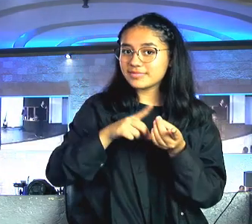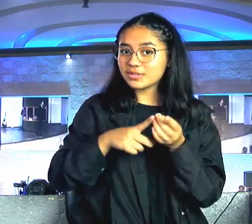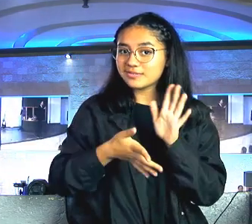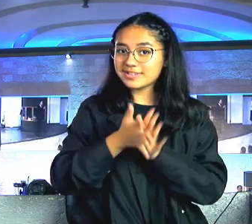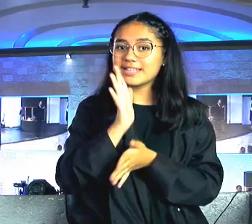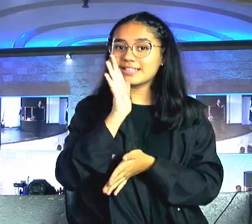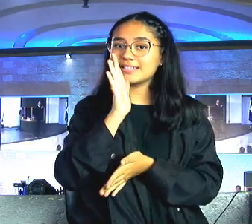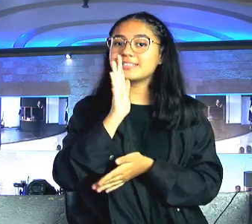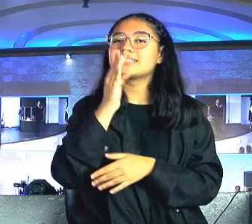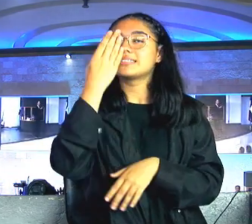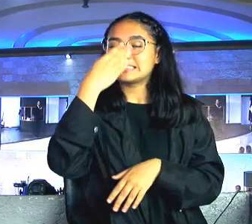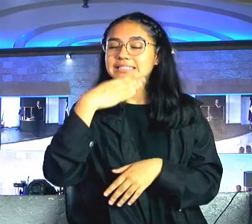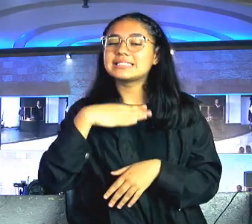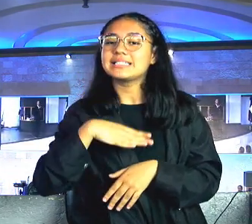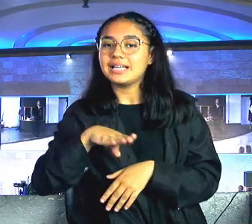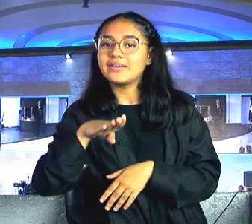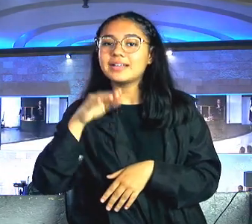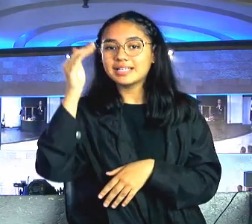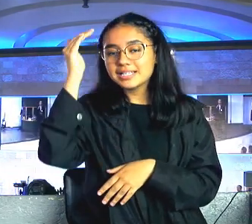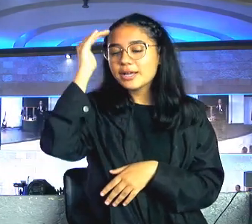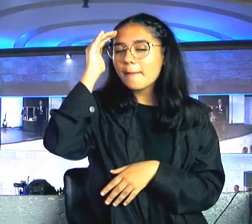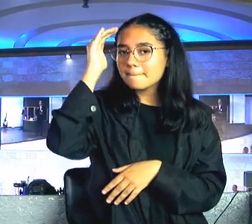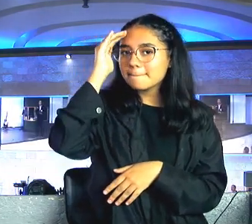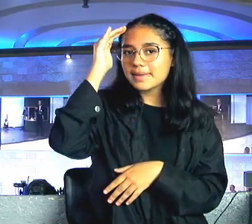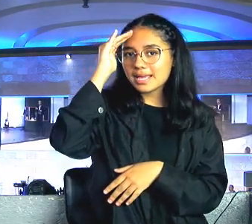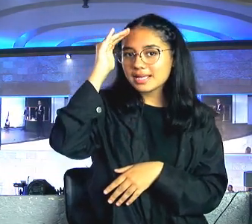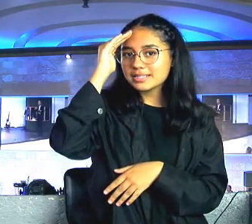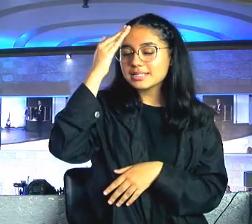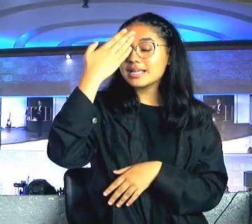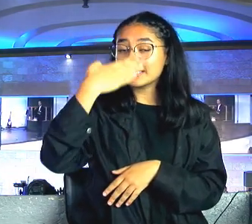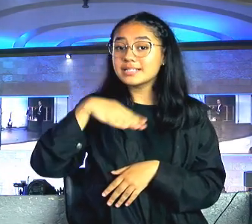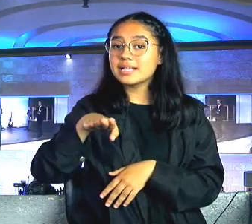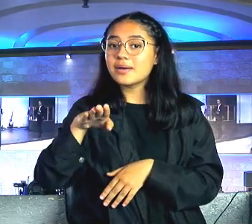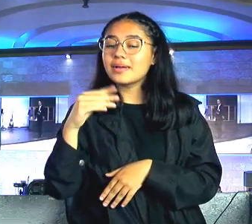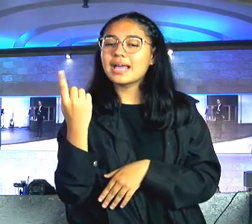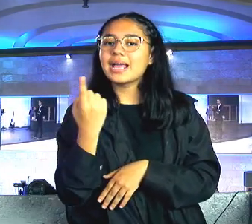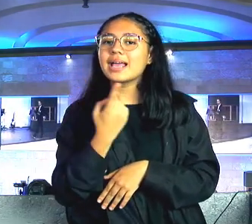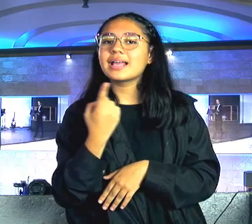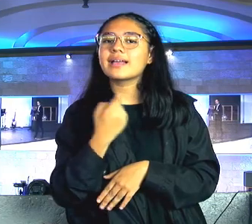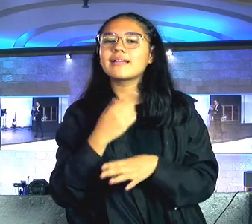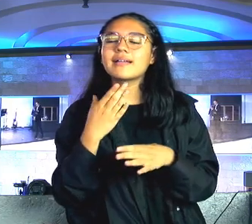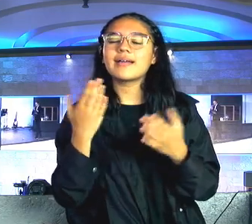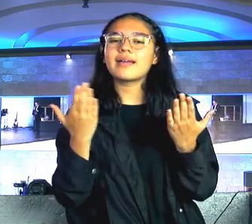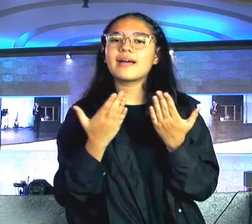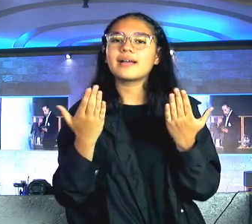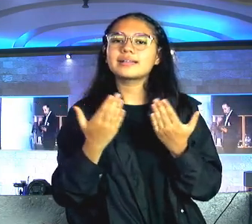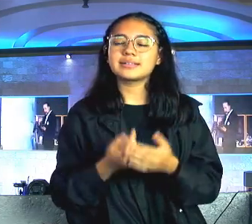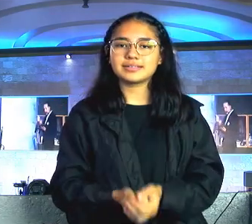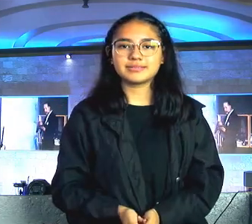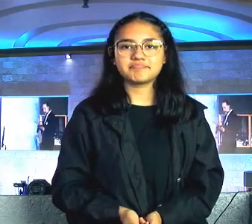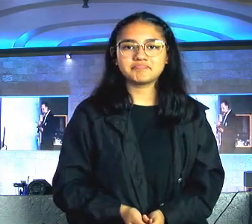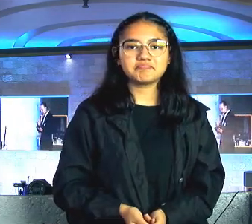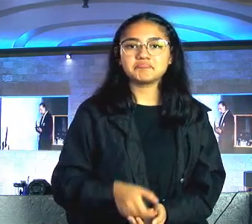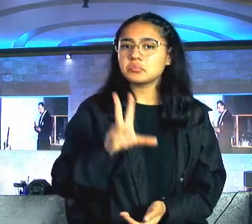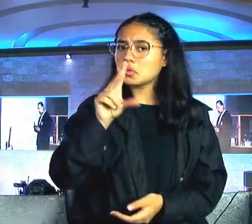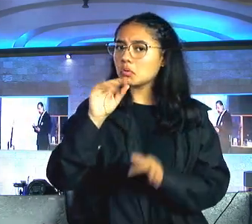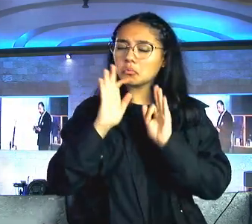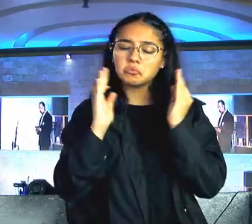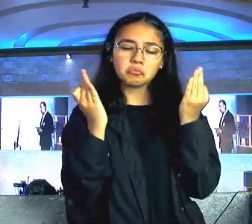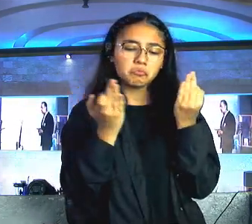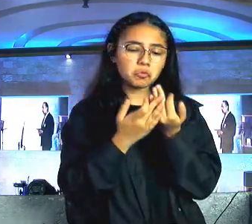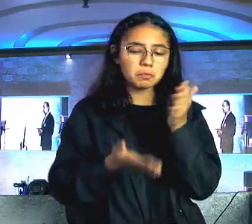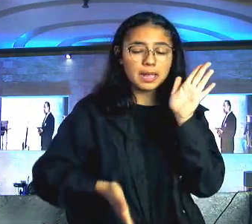sabe qué piensas y sabe qué haces. Así que no hay manera de escapar de